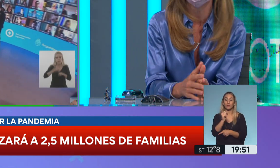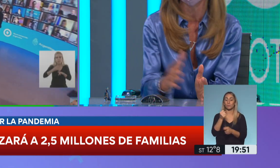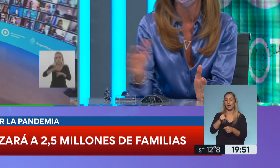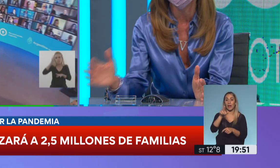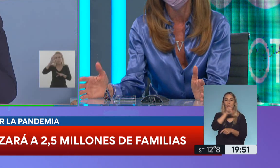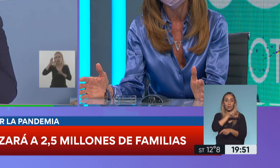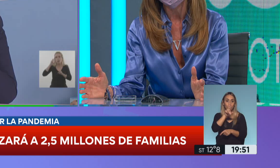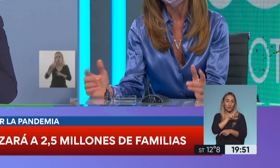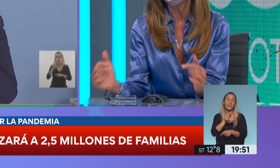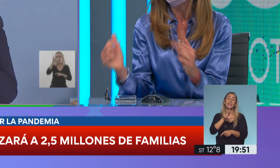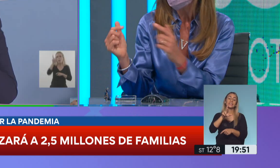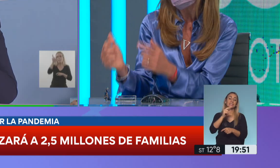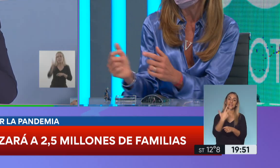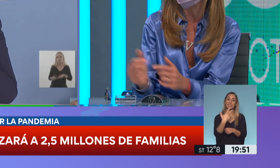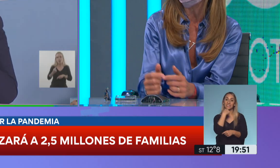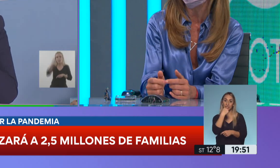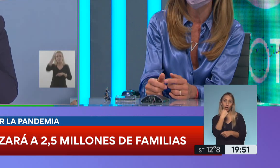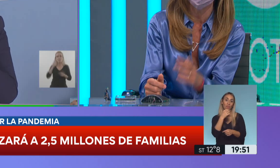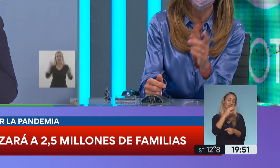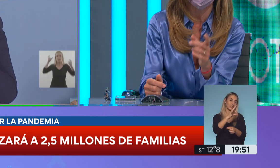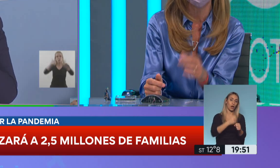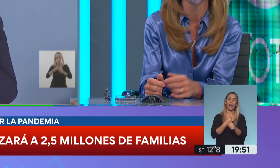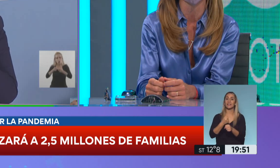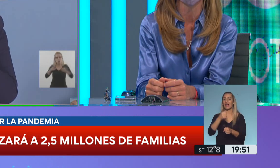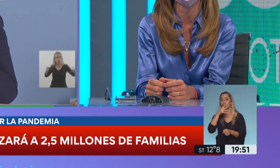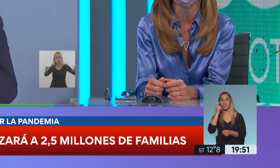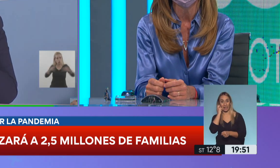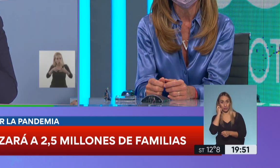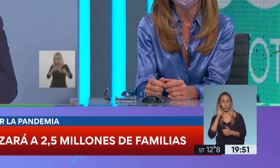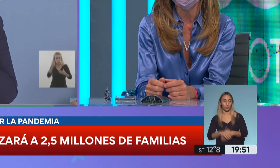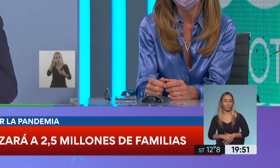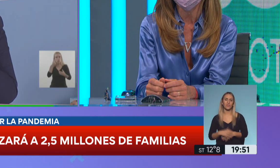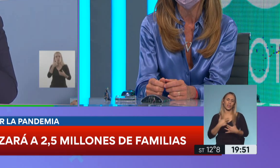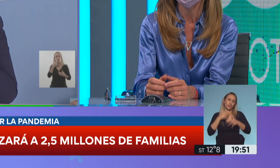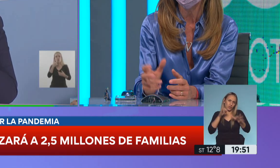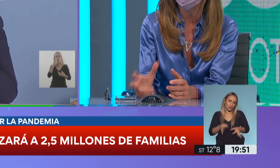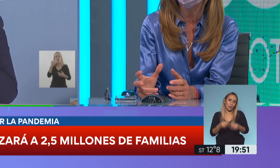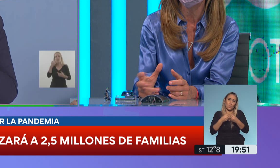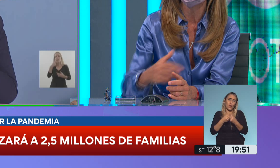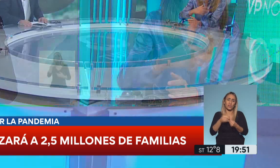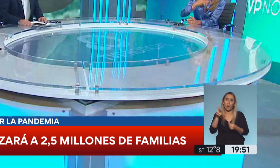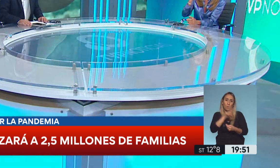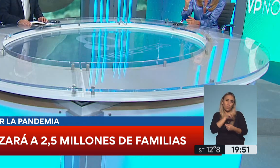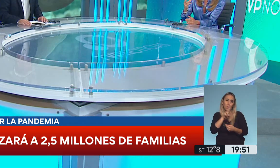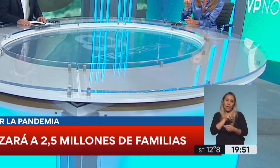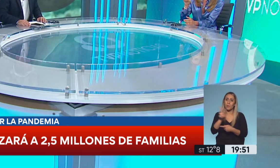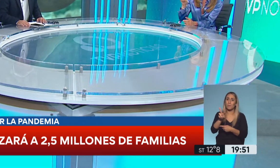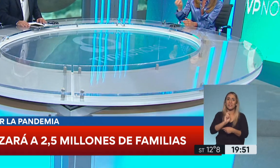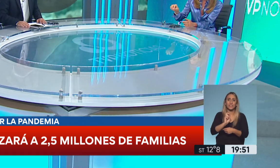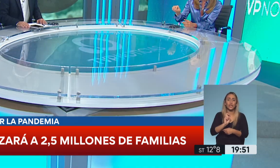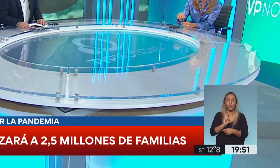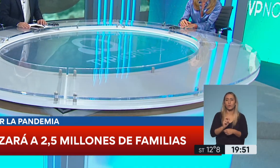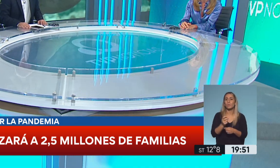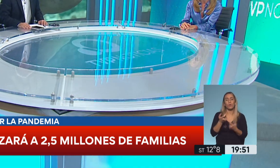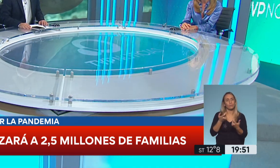hijos de 0 a 14. Y también es muy importante, pues yo sé que hay muchas mamás que tienen la pensión, son pocas en la cantidad de la Argentina, pero